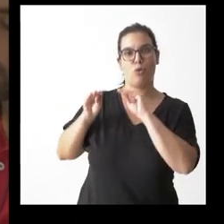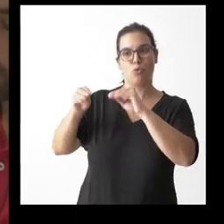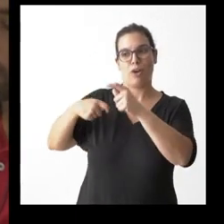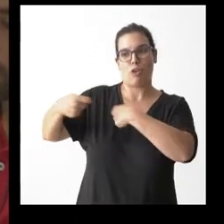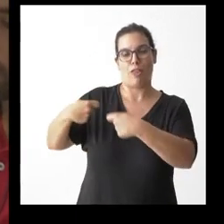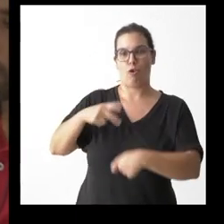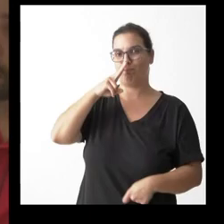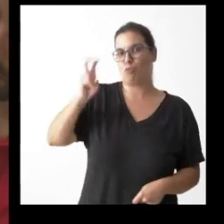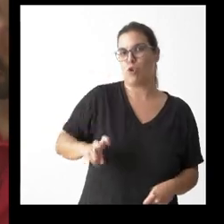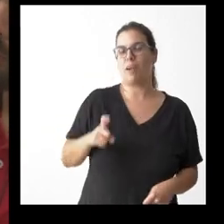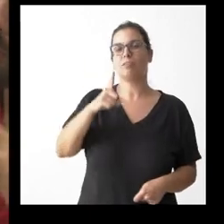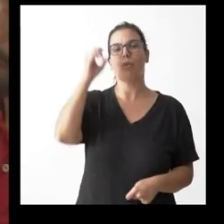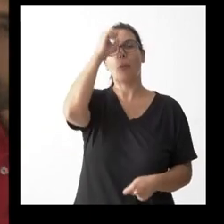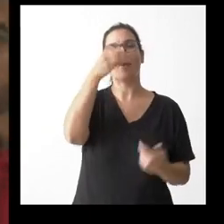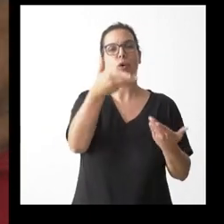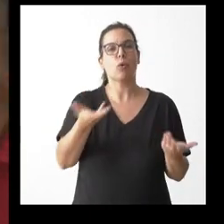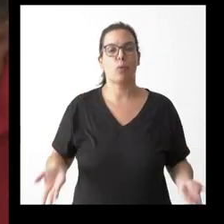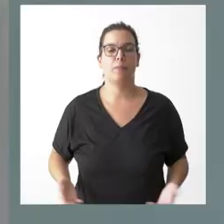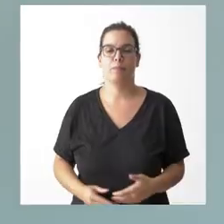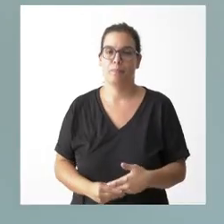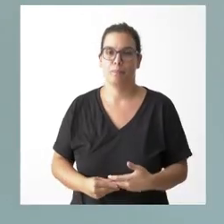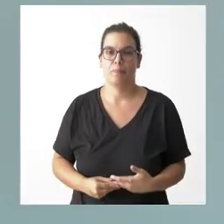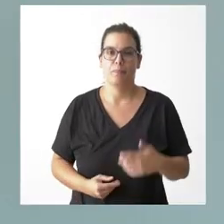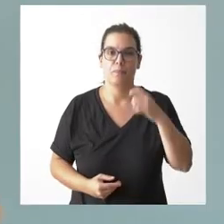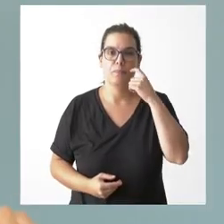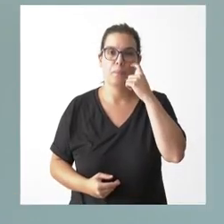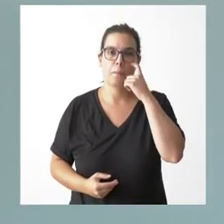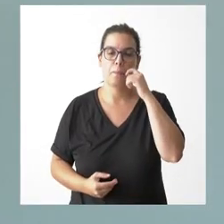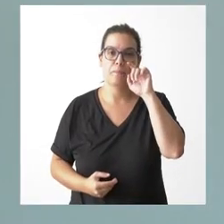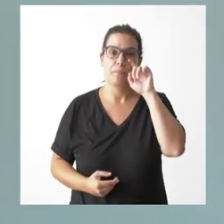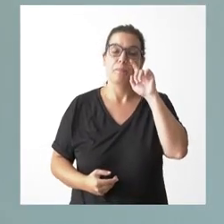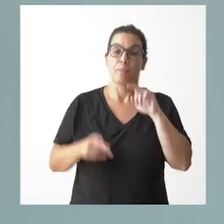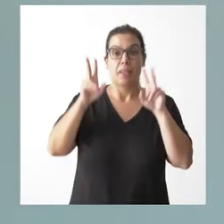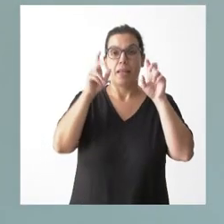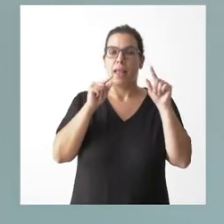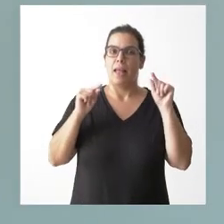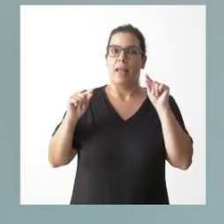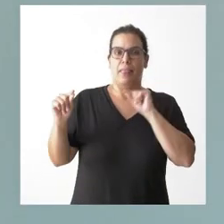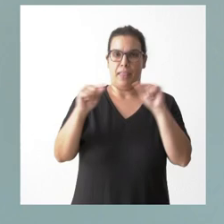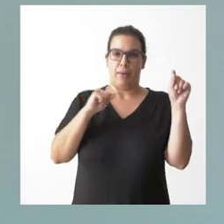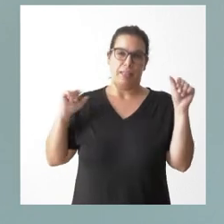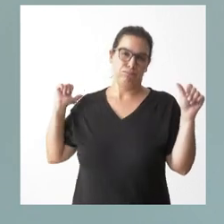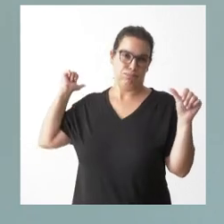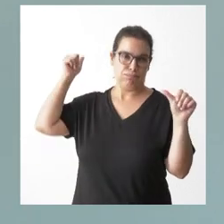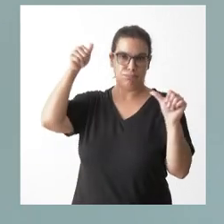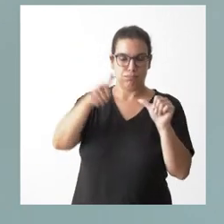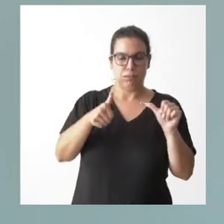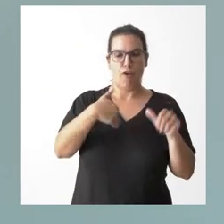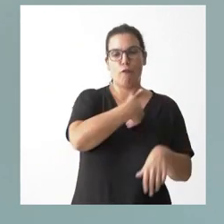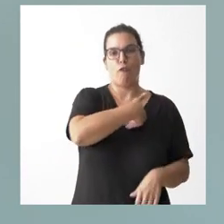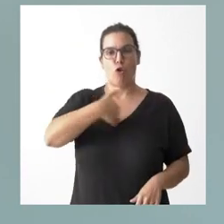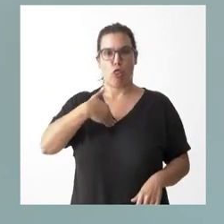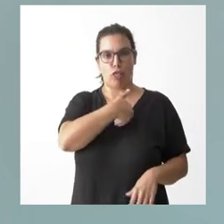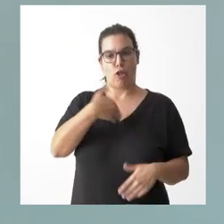negociación. ¿Qué valoración se hace desde la Junta? Sí, este es un debate largo en el tiempo, el papel que corresponde al